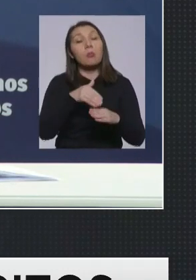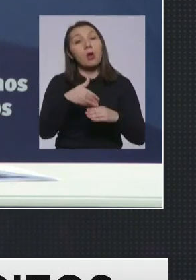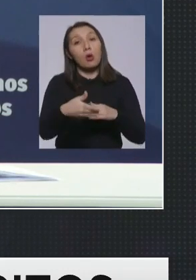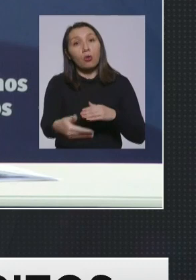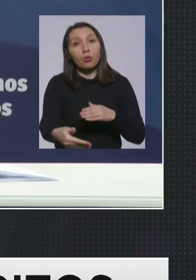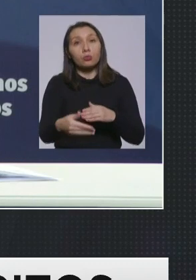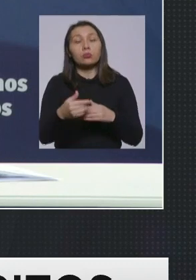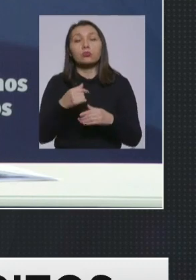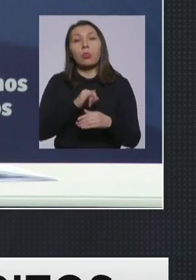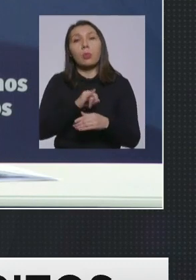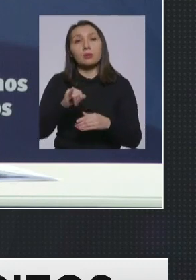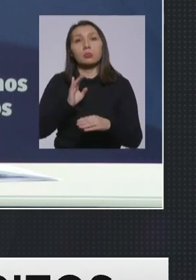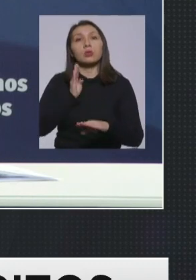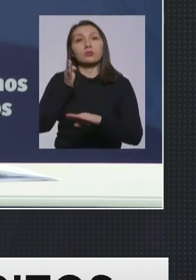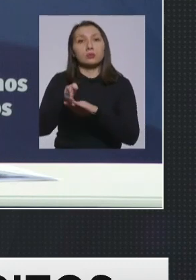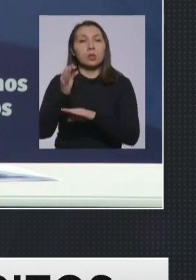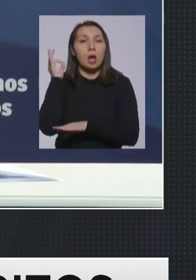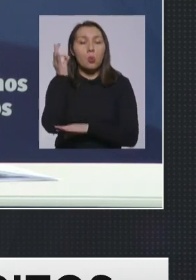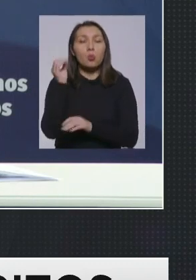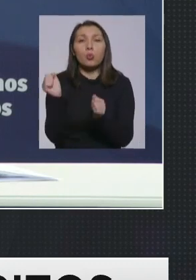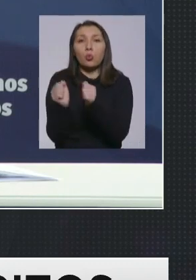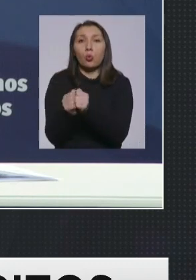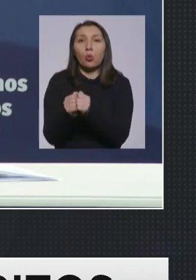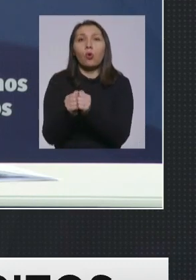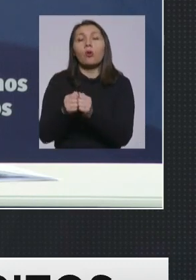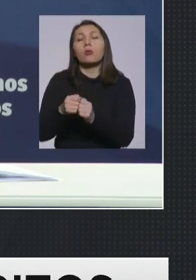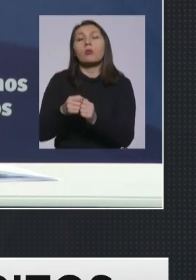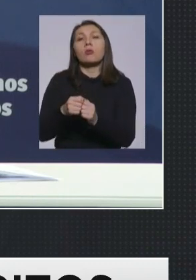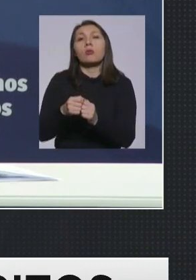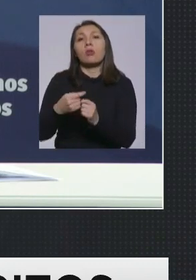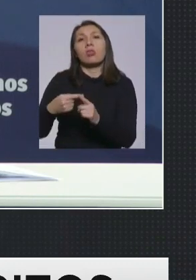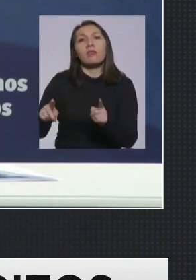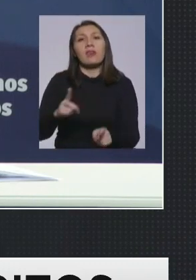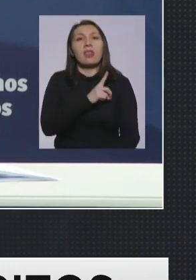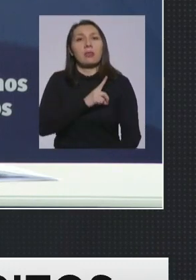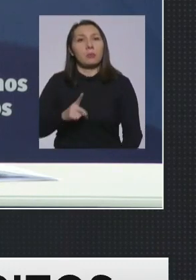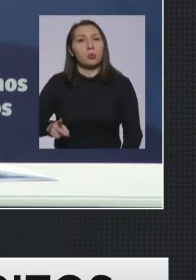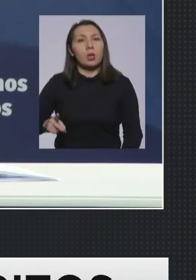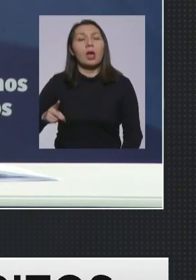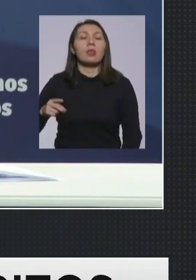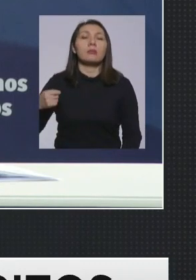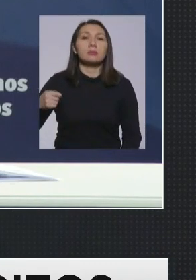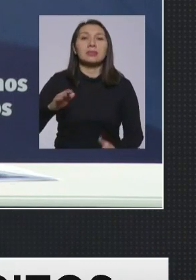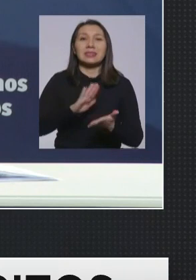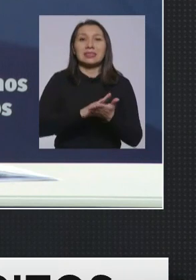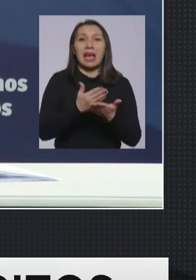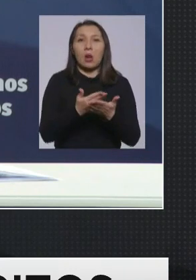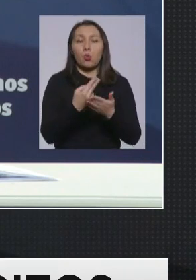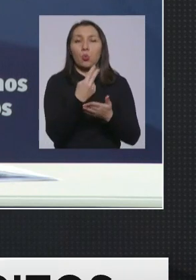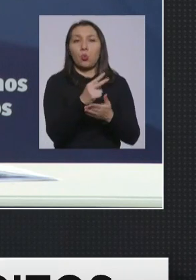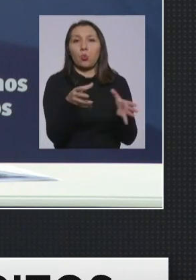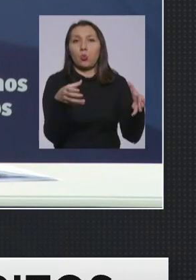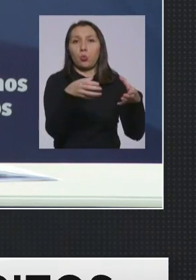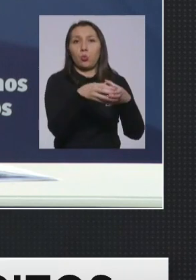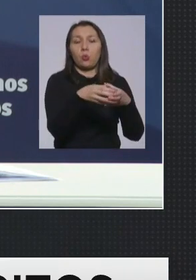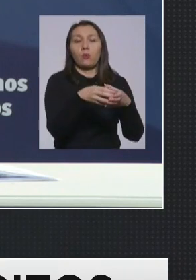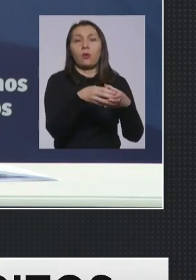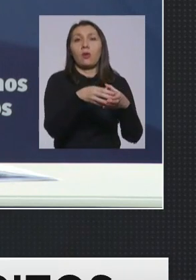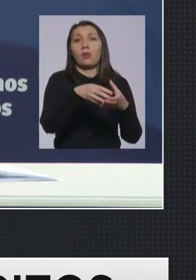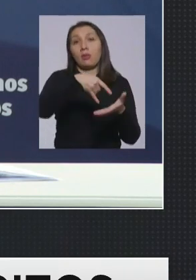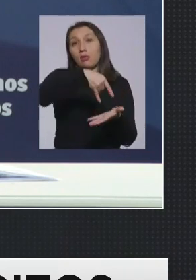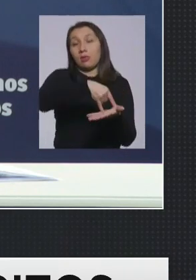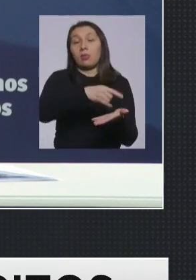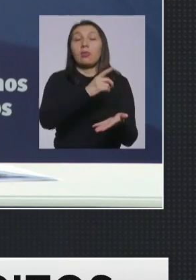obviamente me voy a reunir con los parlamentarios de el área de salud de la cámara